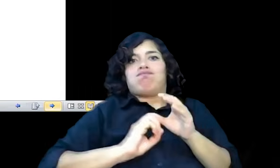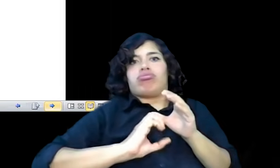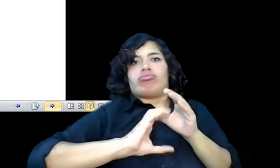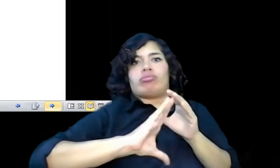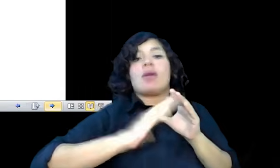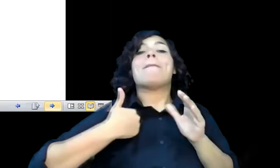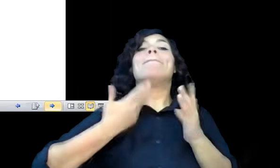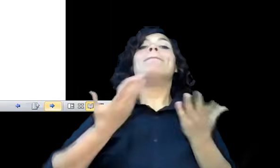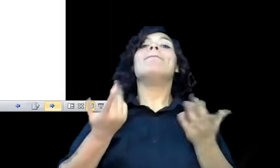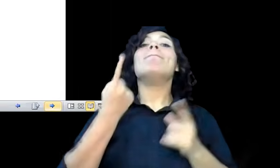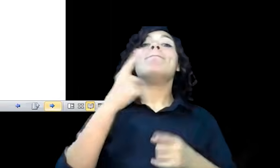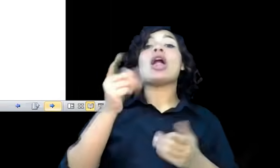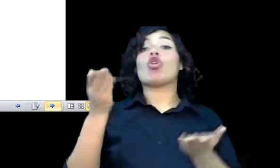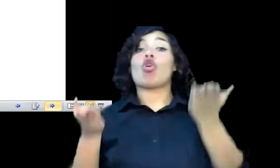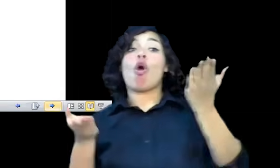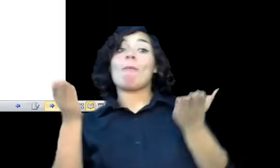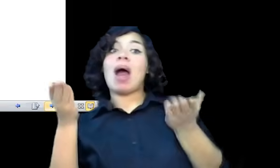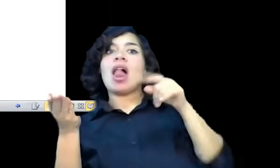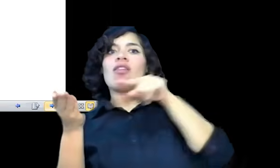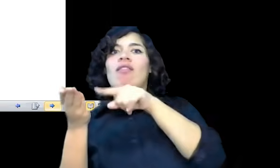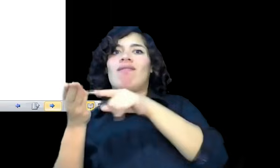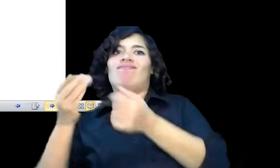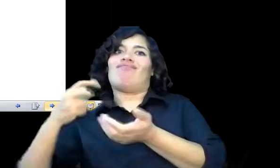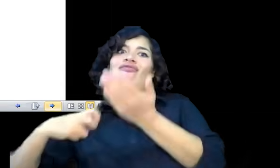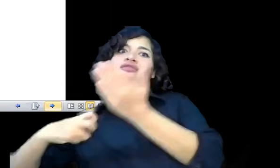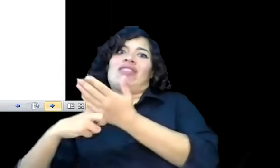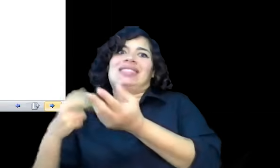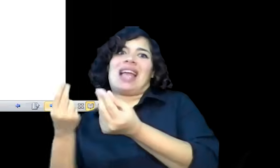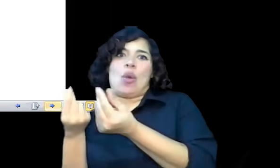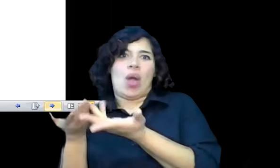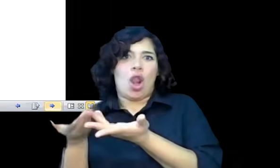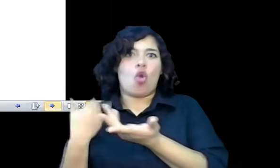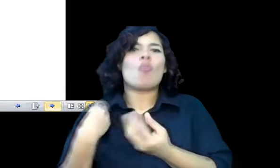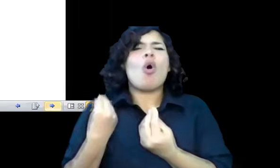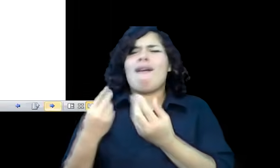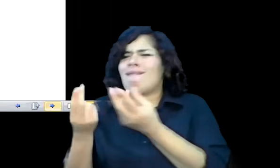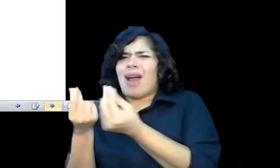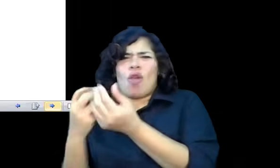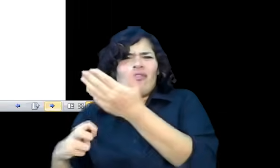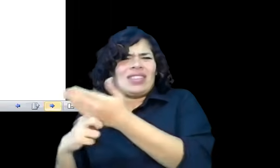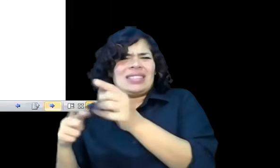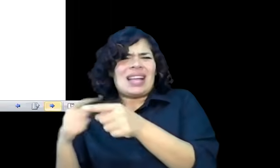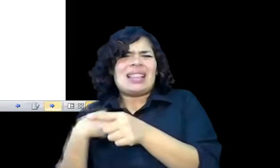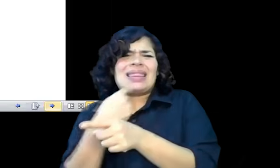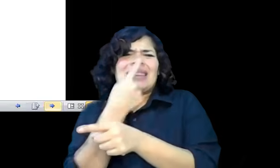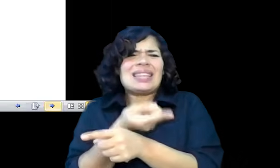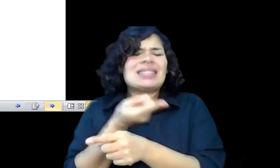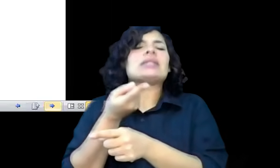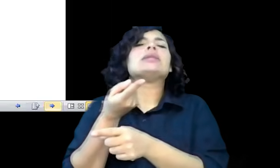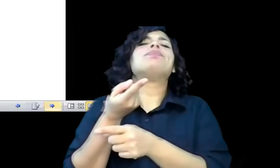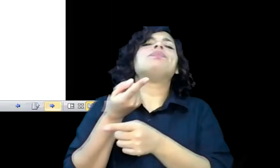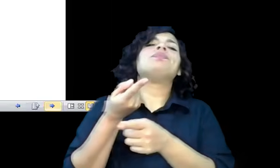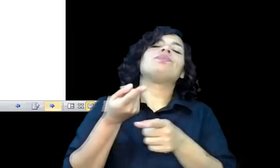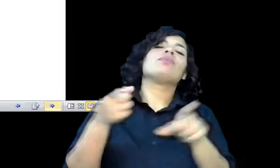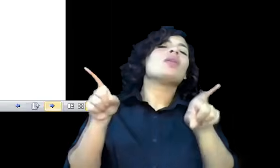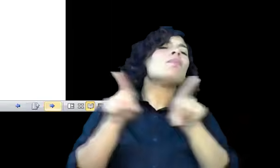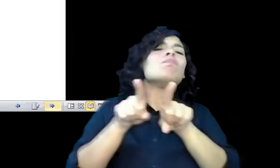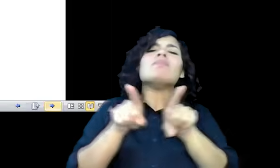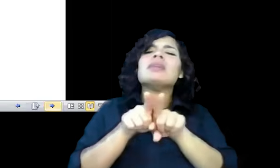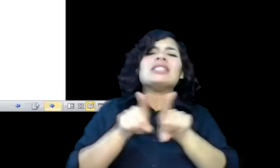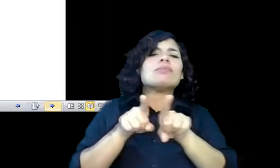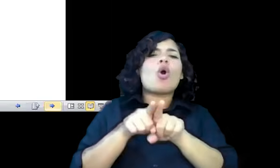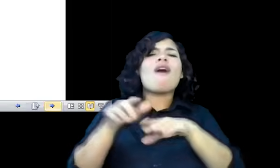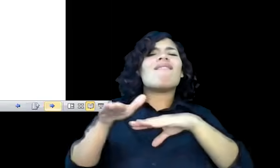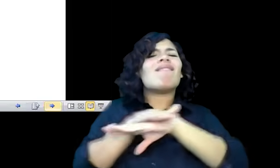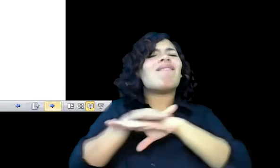del valor fiscal. ¿Por qué? Porque en la ciudad de valor fiscal nos dicen que es el mismo que se usa para determinar la